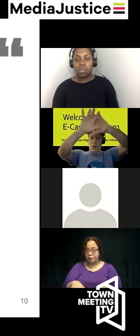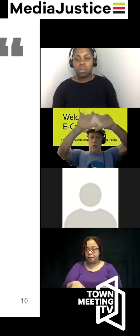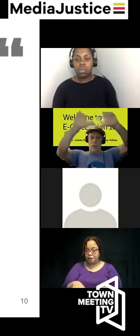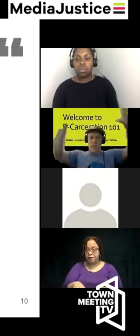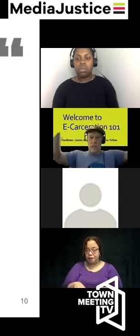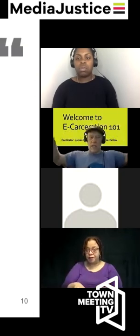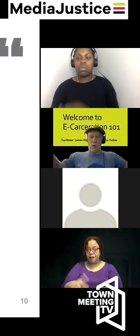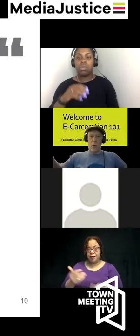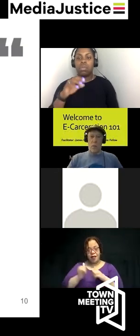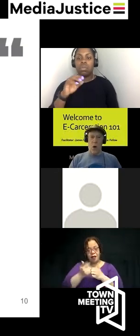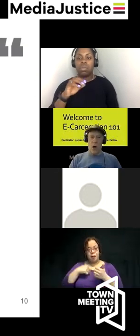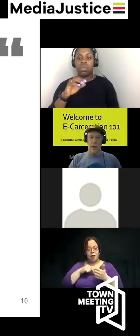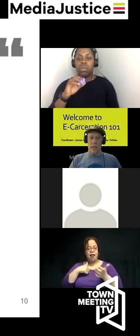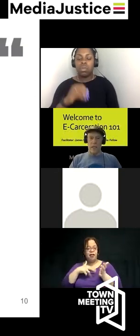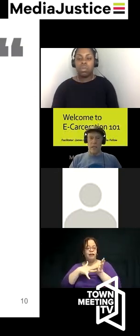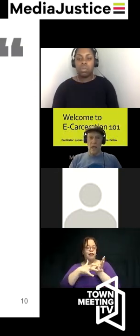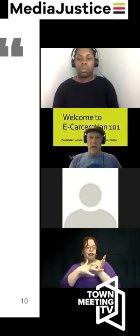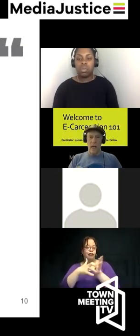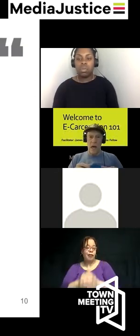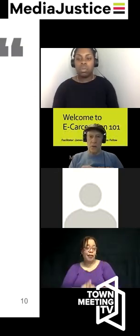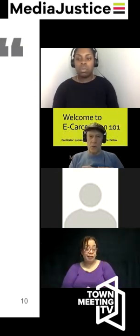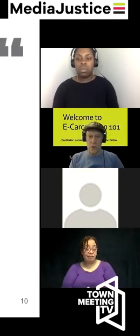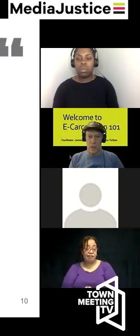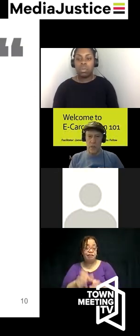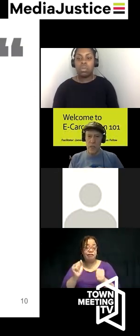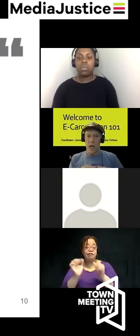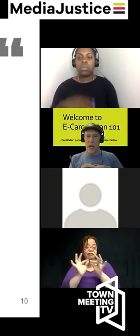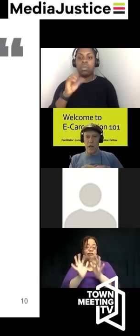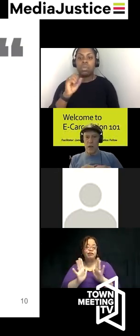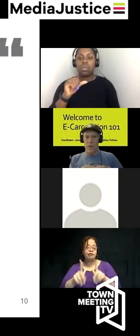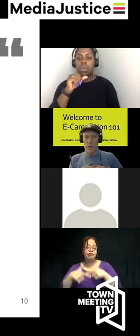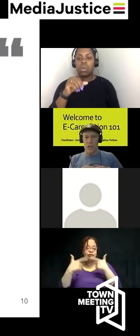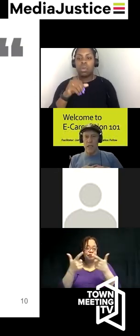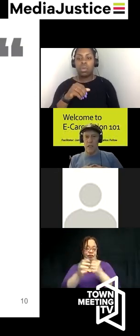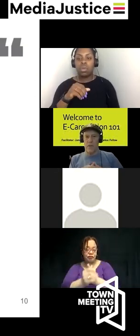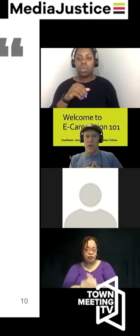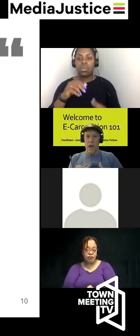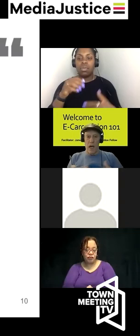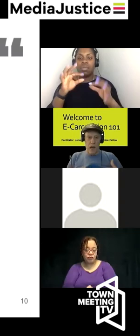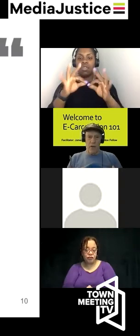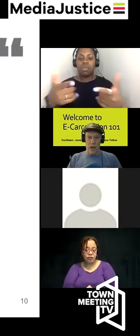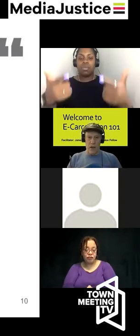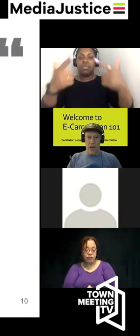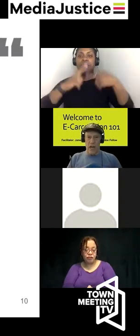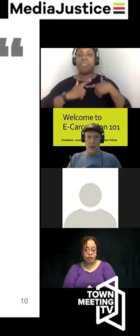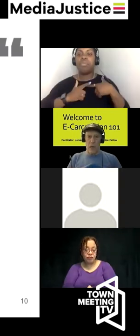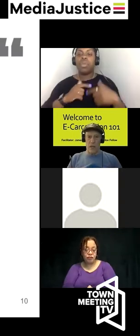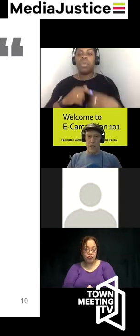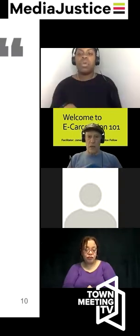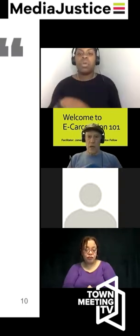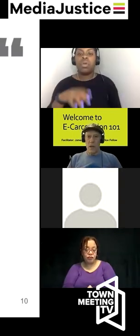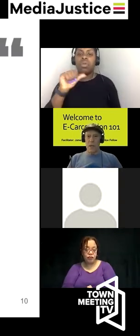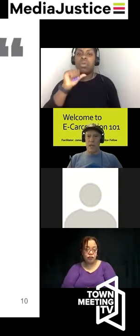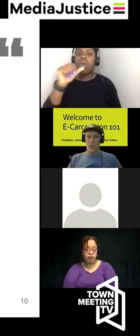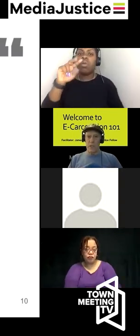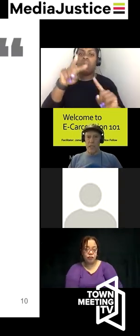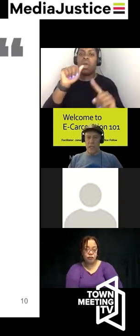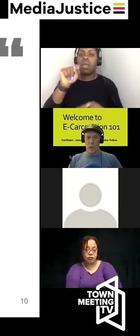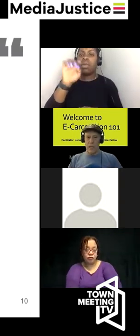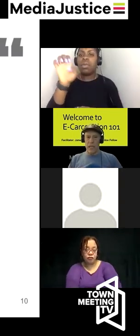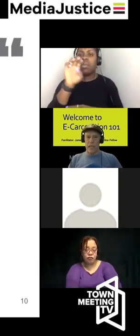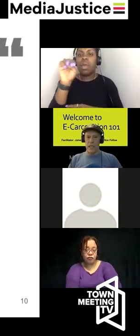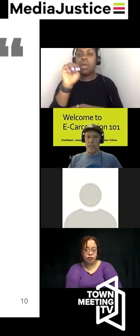eso que como encarcelación electrónica y queremos verlo con un enfoque amplio y no